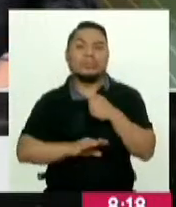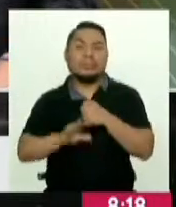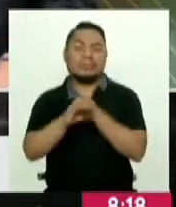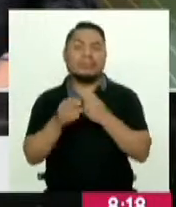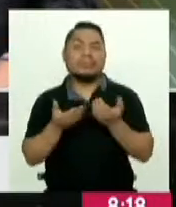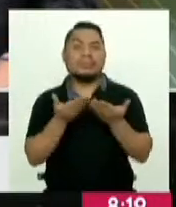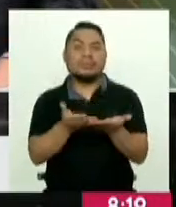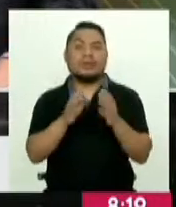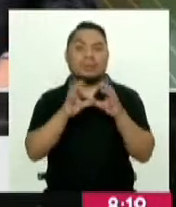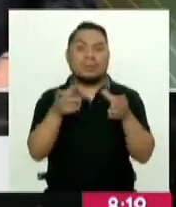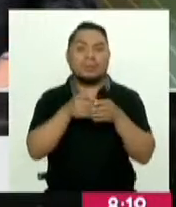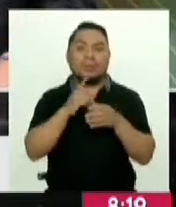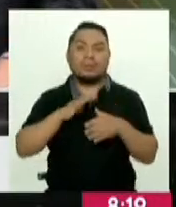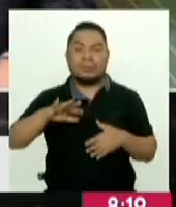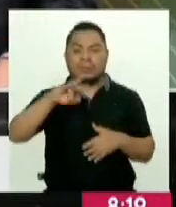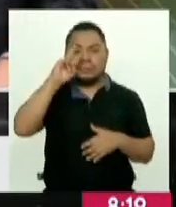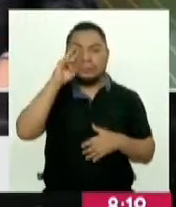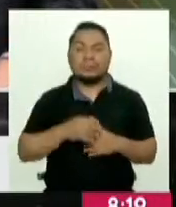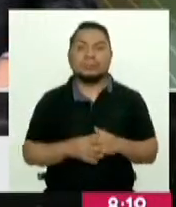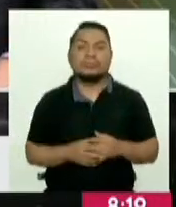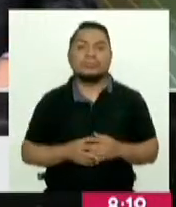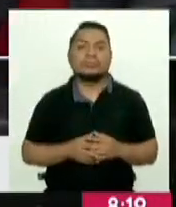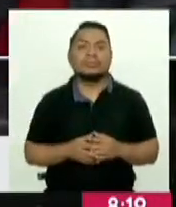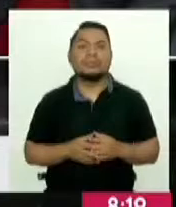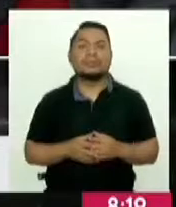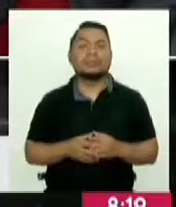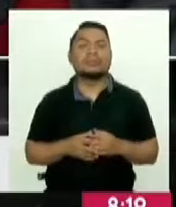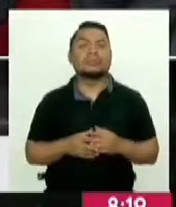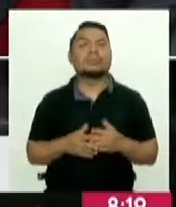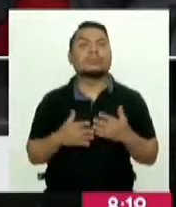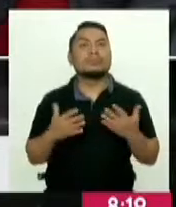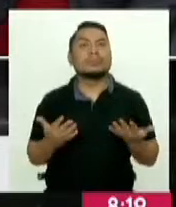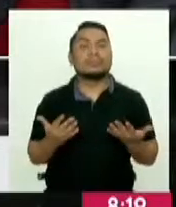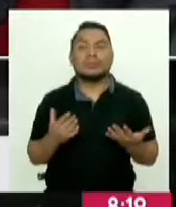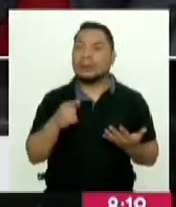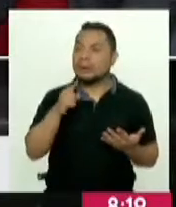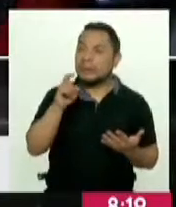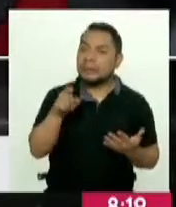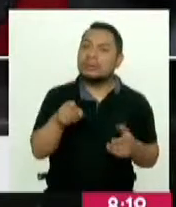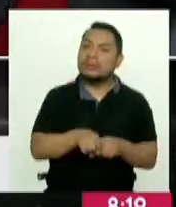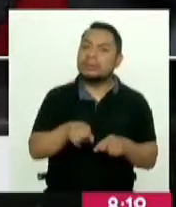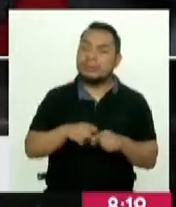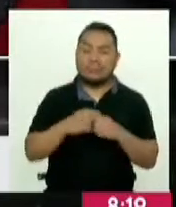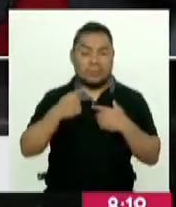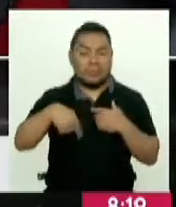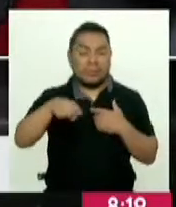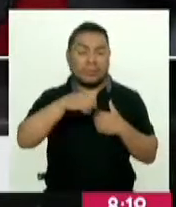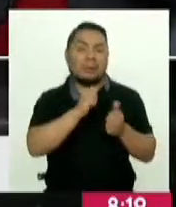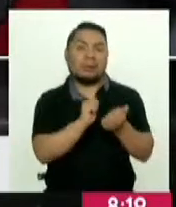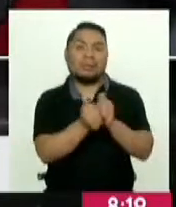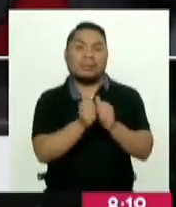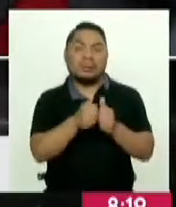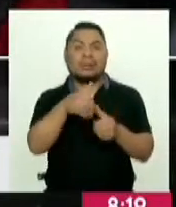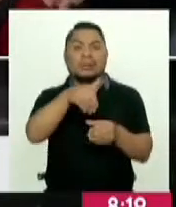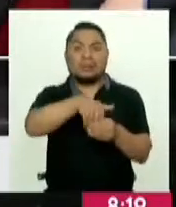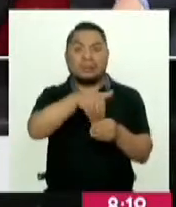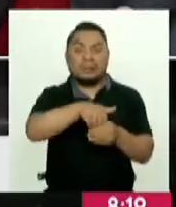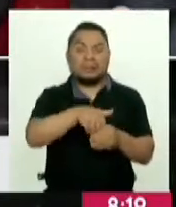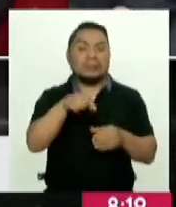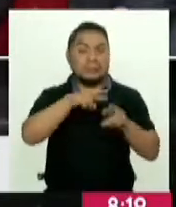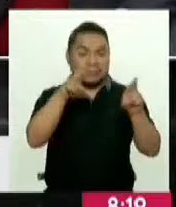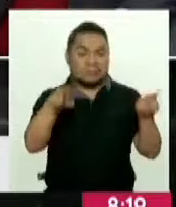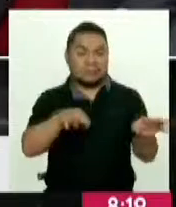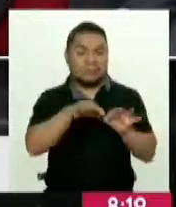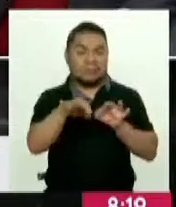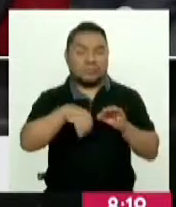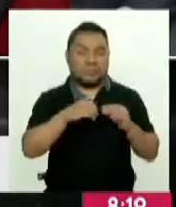como organización a nivel nacional, ¿no? Podríamos decir, y además cuando se trata de elecciones locales o regionales, esto se disgrega